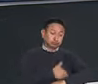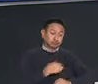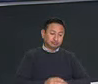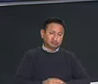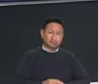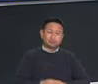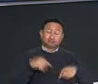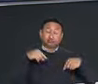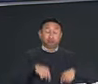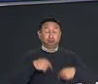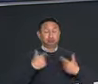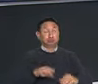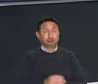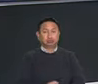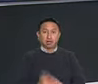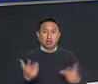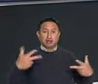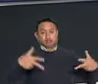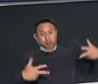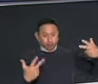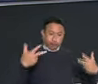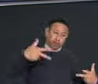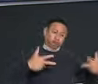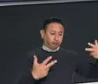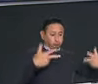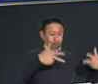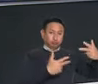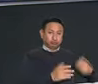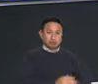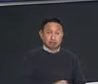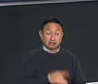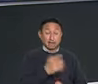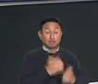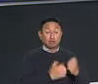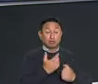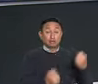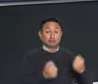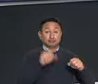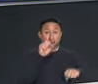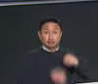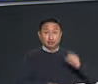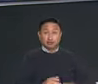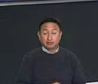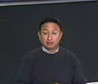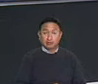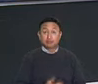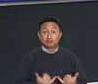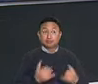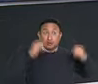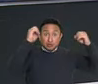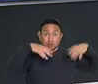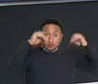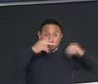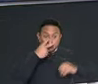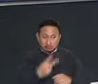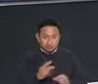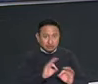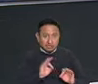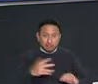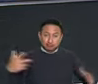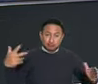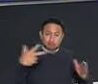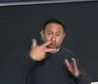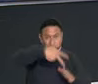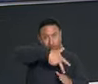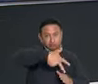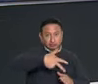enormes baches, es que lo son, ¿eh?, son realmente unos cráteres, han creado problemas graves y más aún cuando llueve, pues no se los ve, uno cae